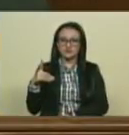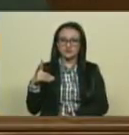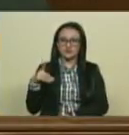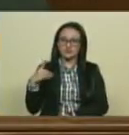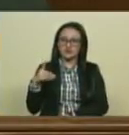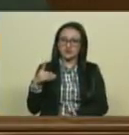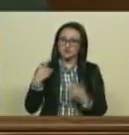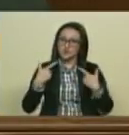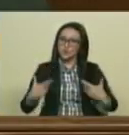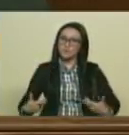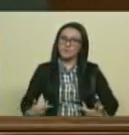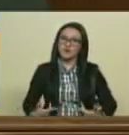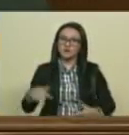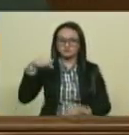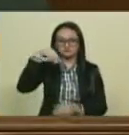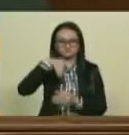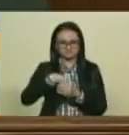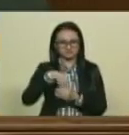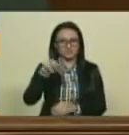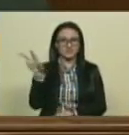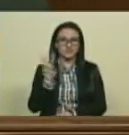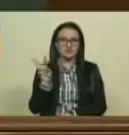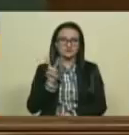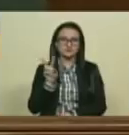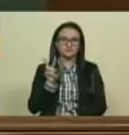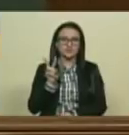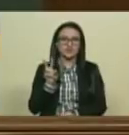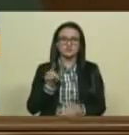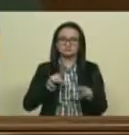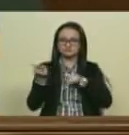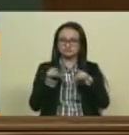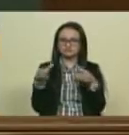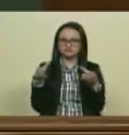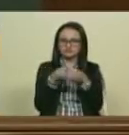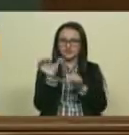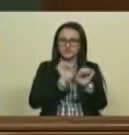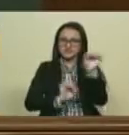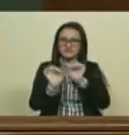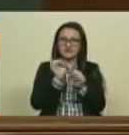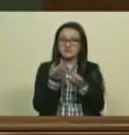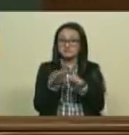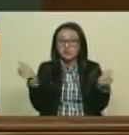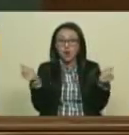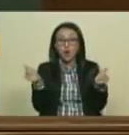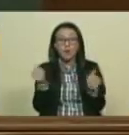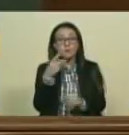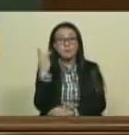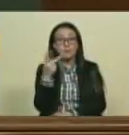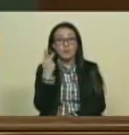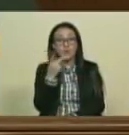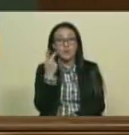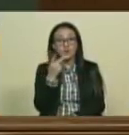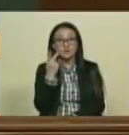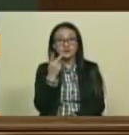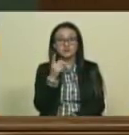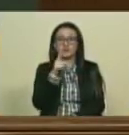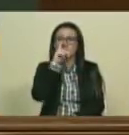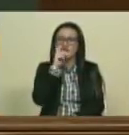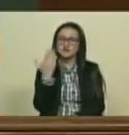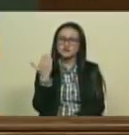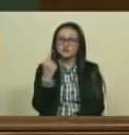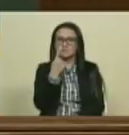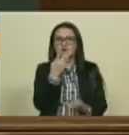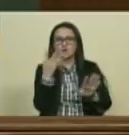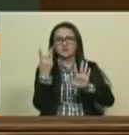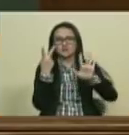país. Coordinó el Comité de Defensa de los Desaparecidos Políticos en Venezuela de los años